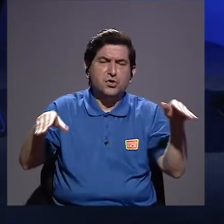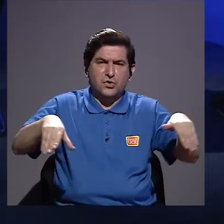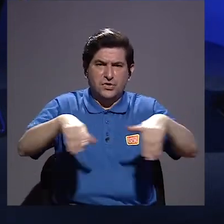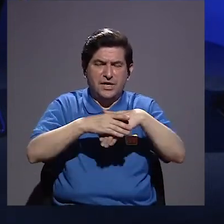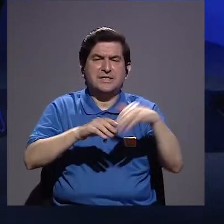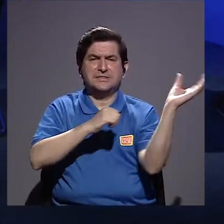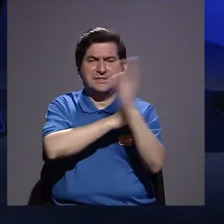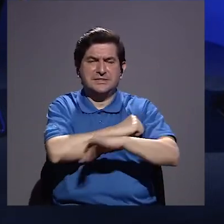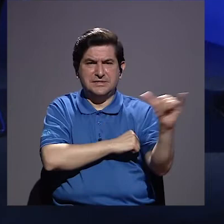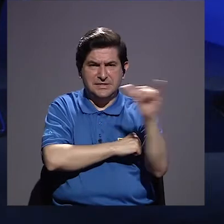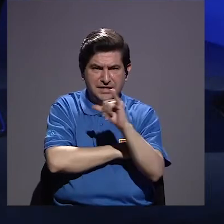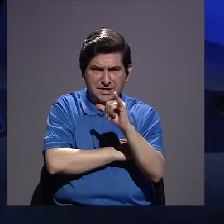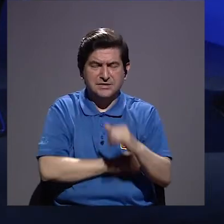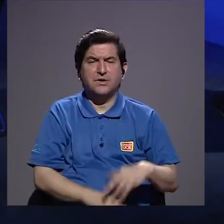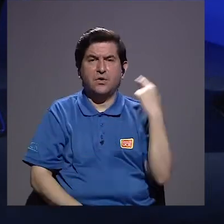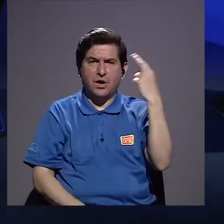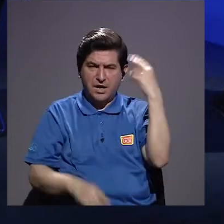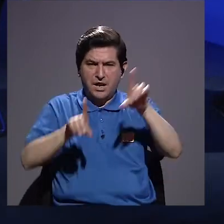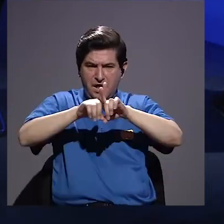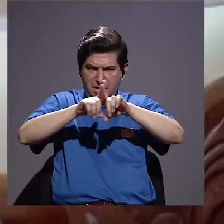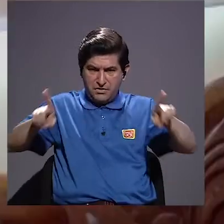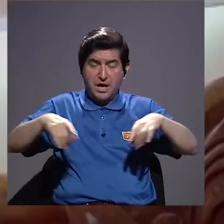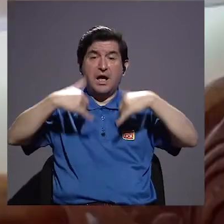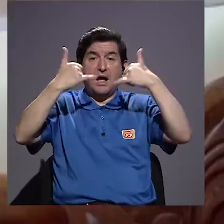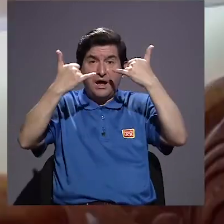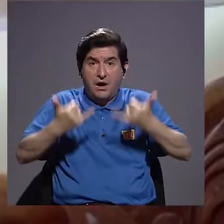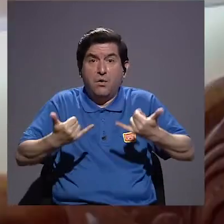sancionara igual como causal de divorcio.